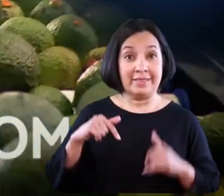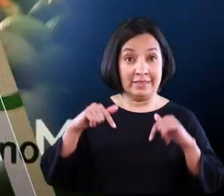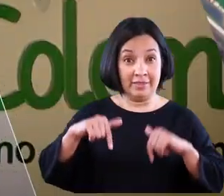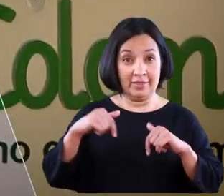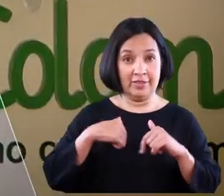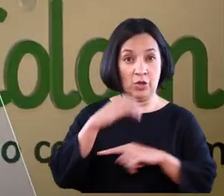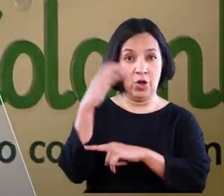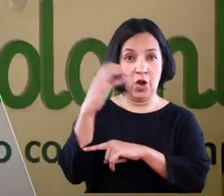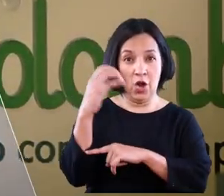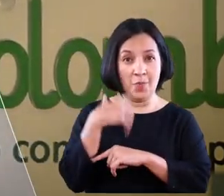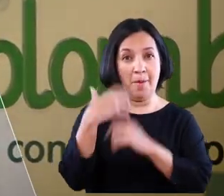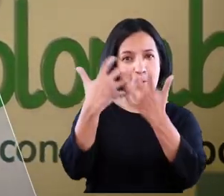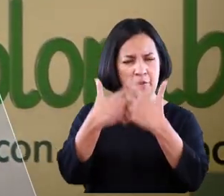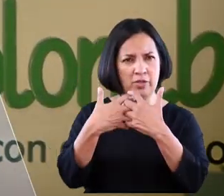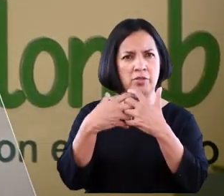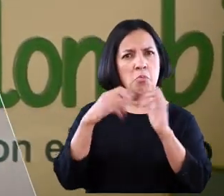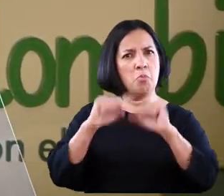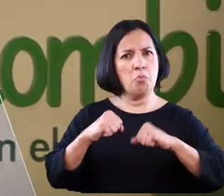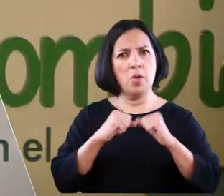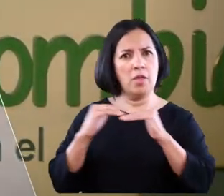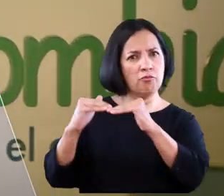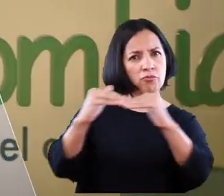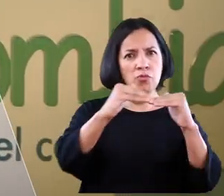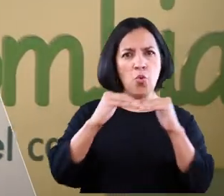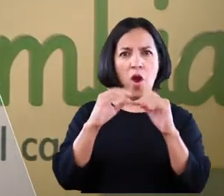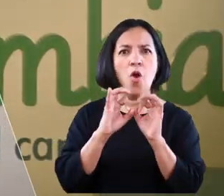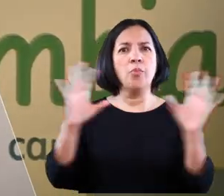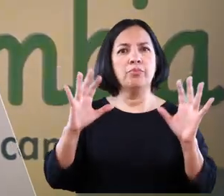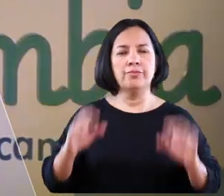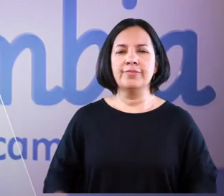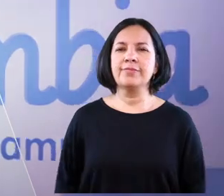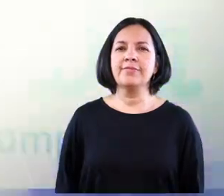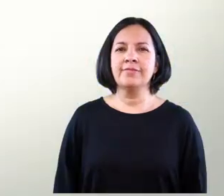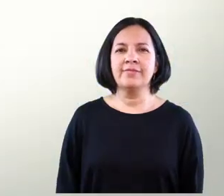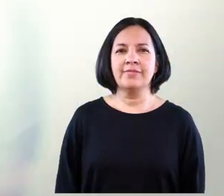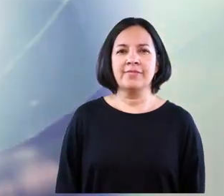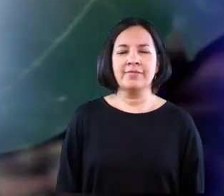En Fresh Colombia creemos que todos merecemos las mismas oportunidades.